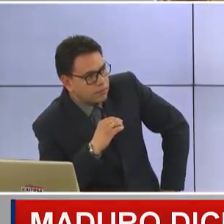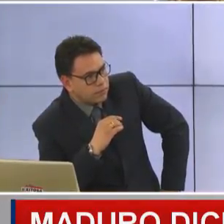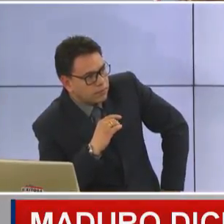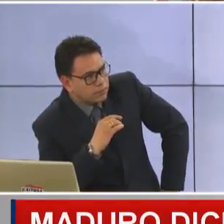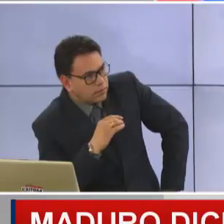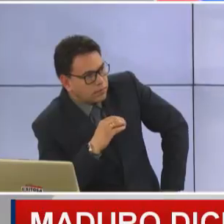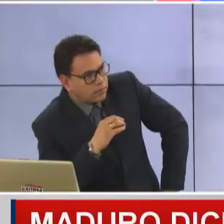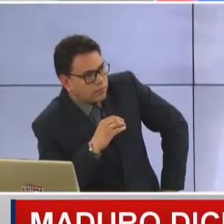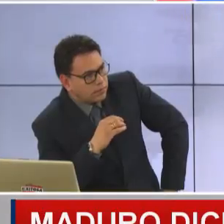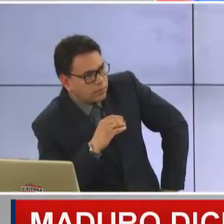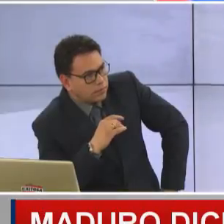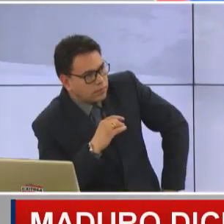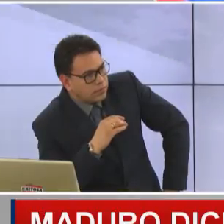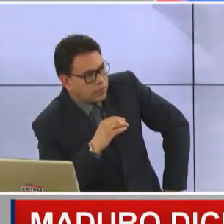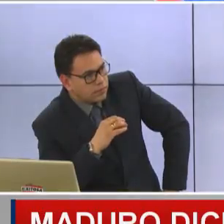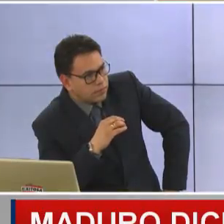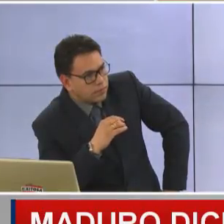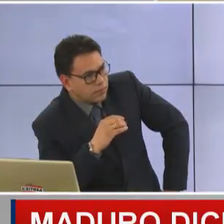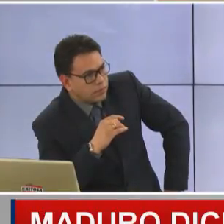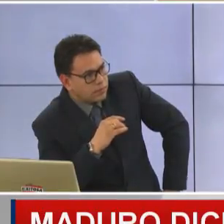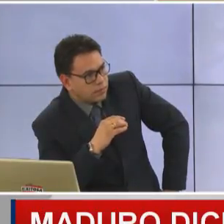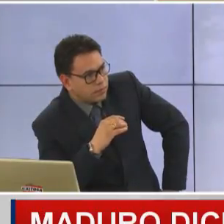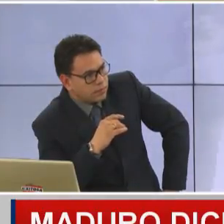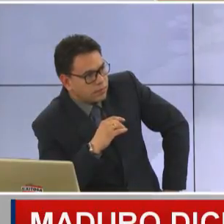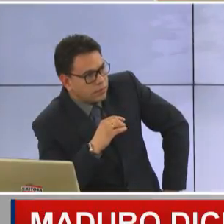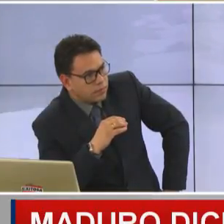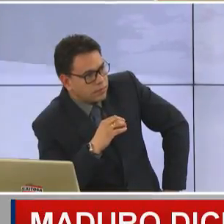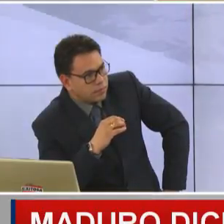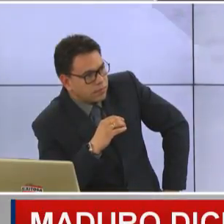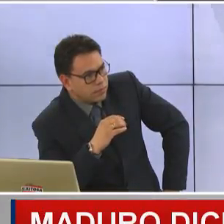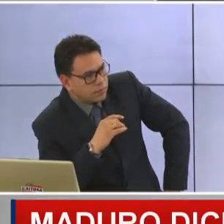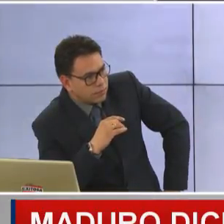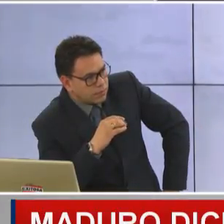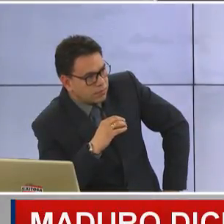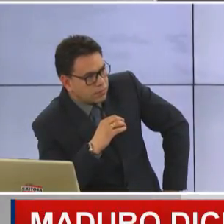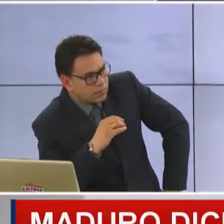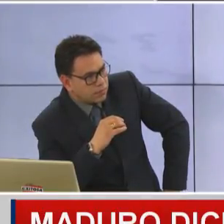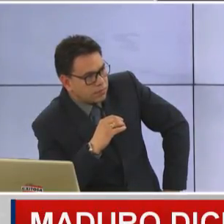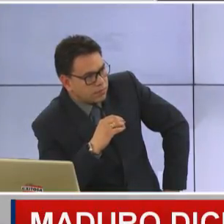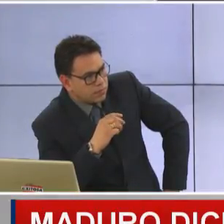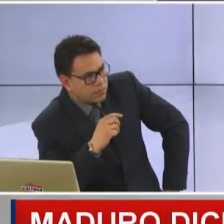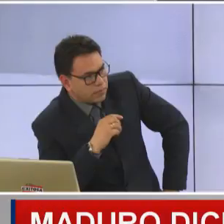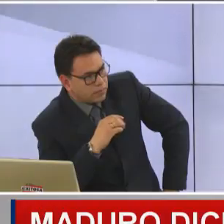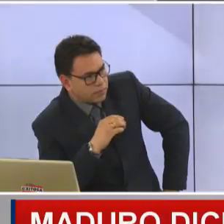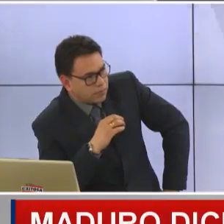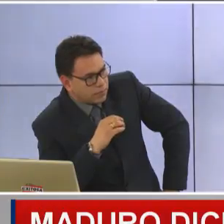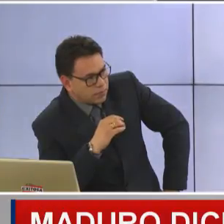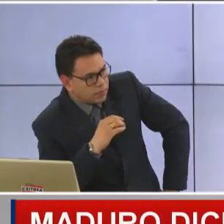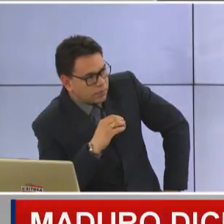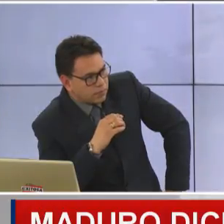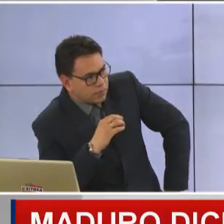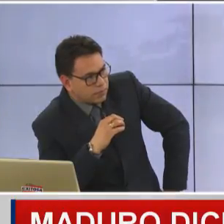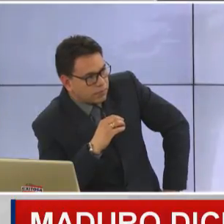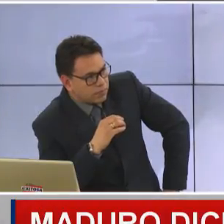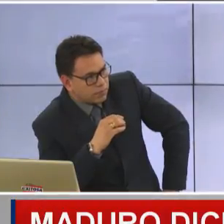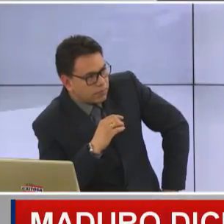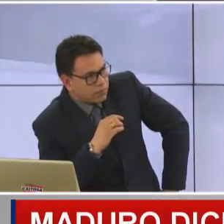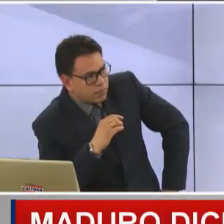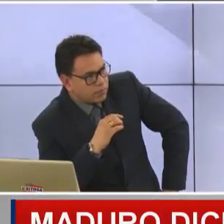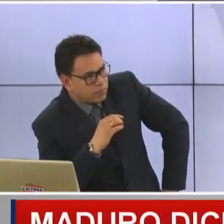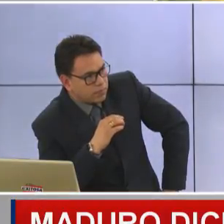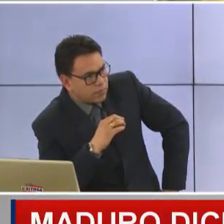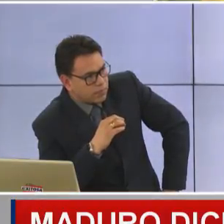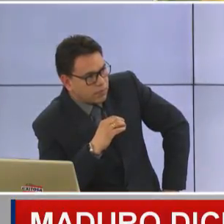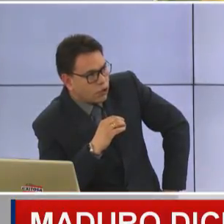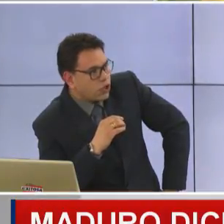económica y macroeconómica del país, como responsable de los programas sociales, como responsable del manejo de las divisas, como responsable... Entonces, ellos tienen toda